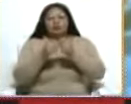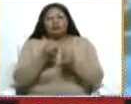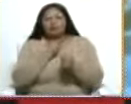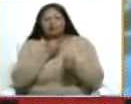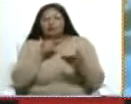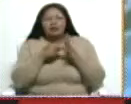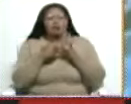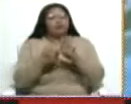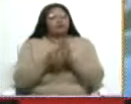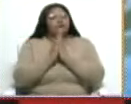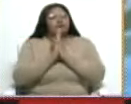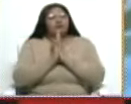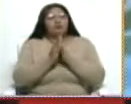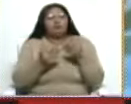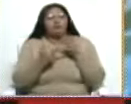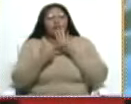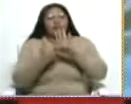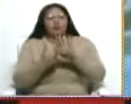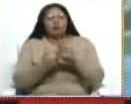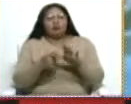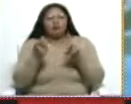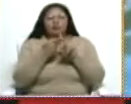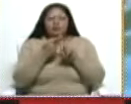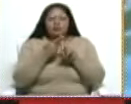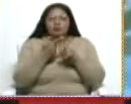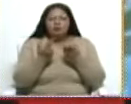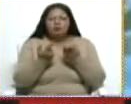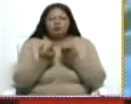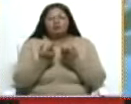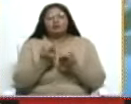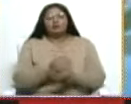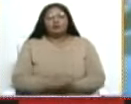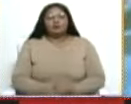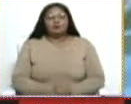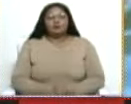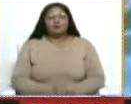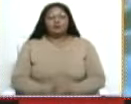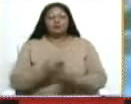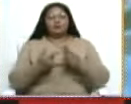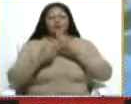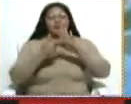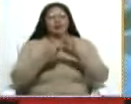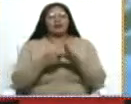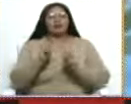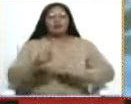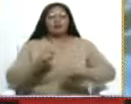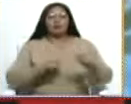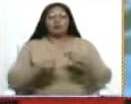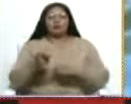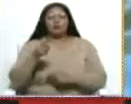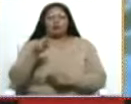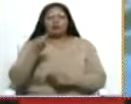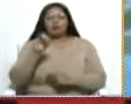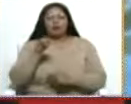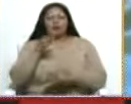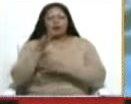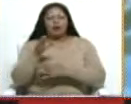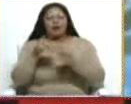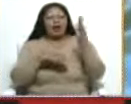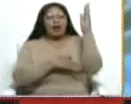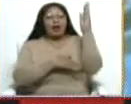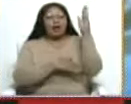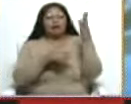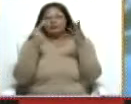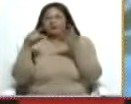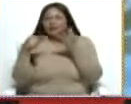y yo vendo esto, ¿no? En el sentido positivo de la palabra, porque uno veía la parranda de San Pedro de Guatire, pero si vas al Estado Lara, ves